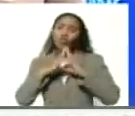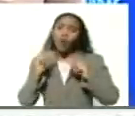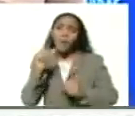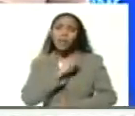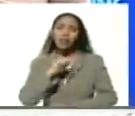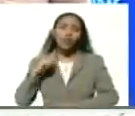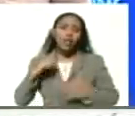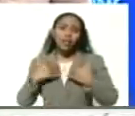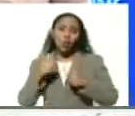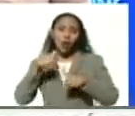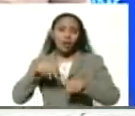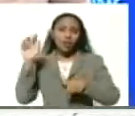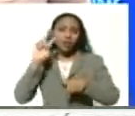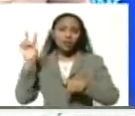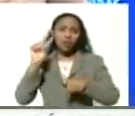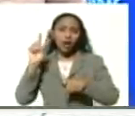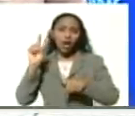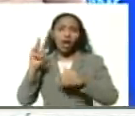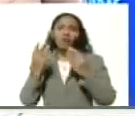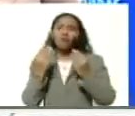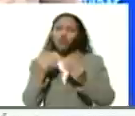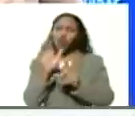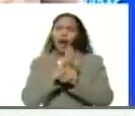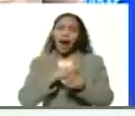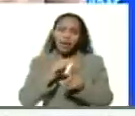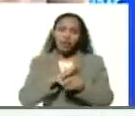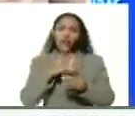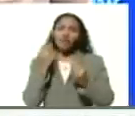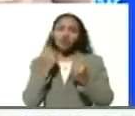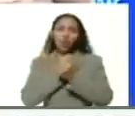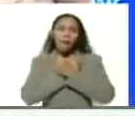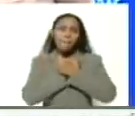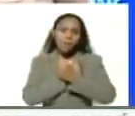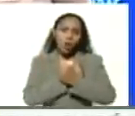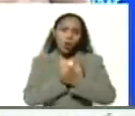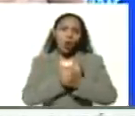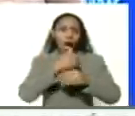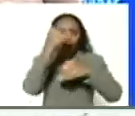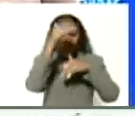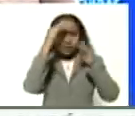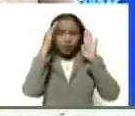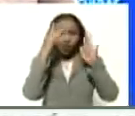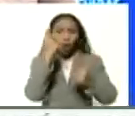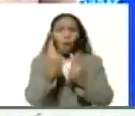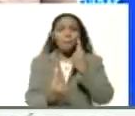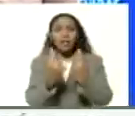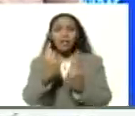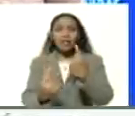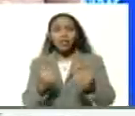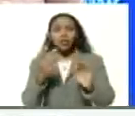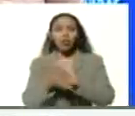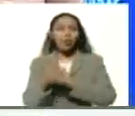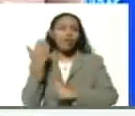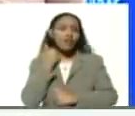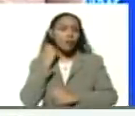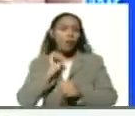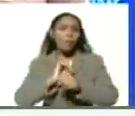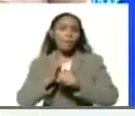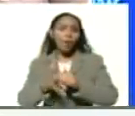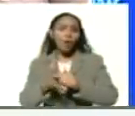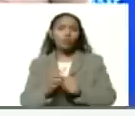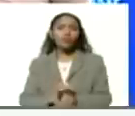personal de salud en Venezuela, con mucho cariño, con mucho amor, está atendiendo a los pacientes contagiados